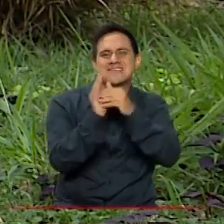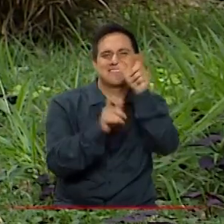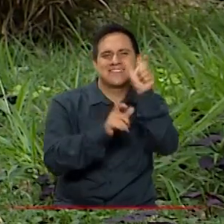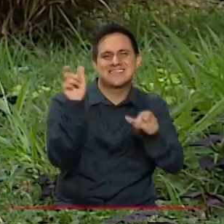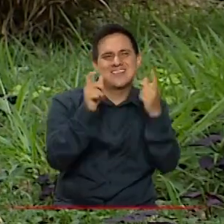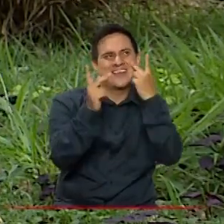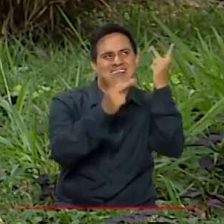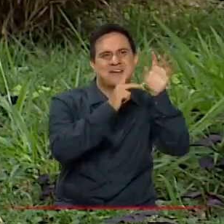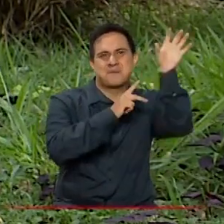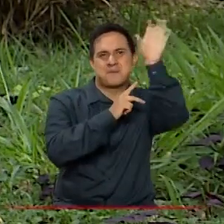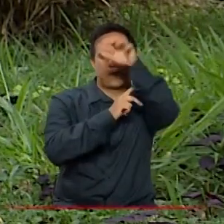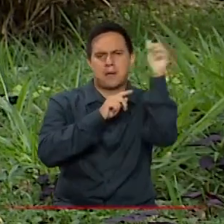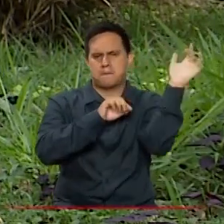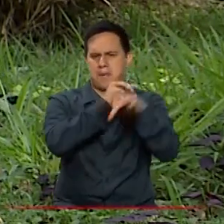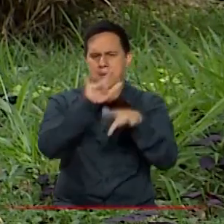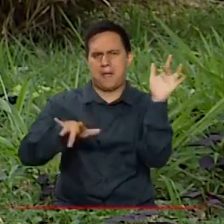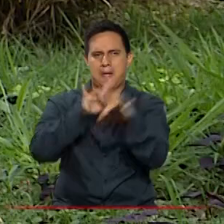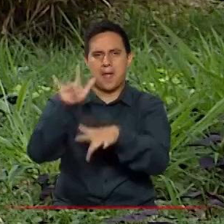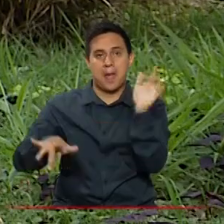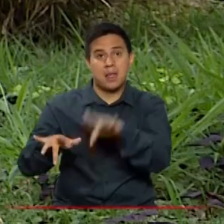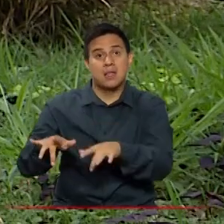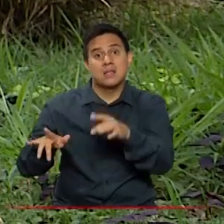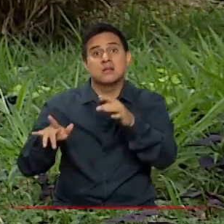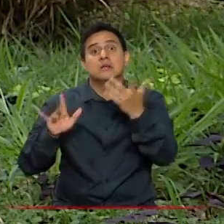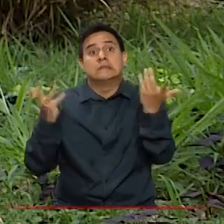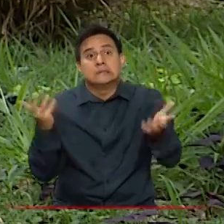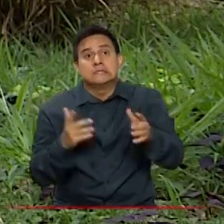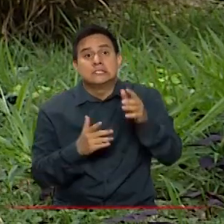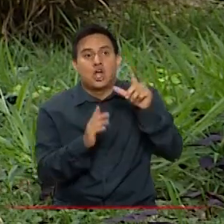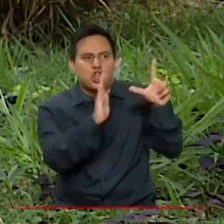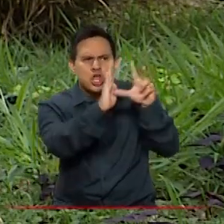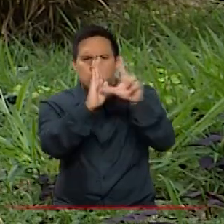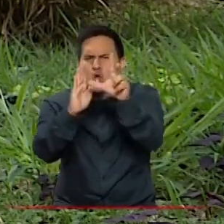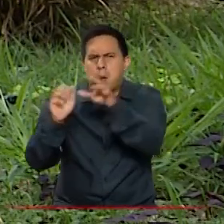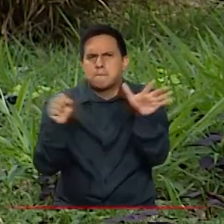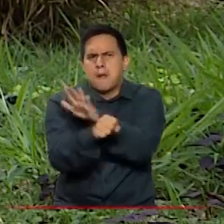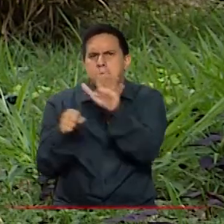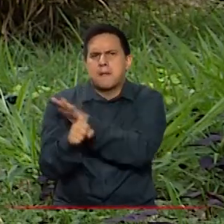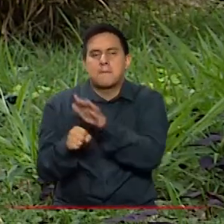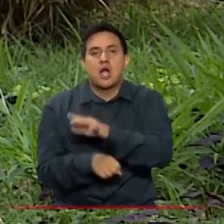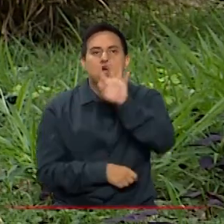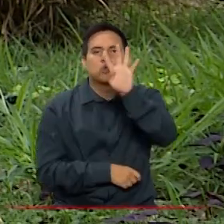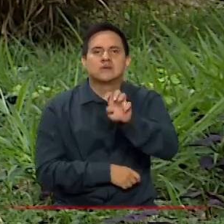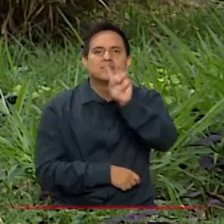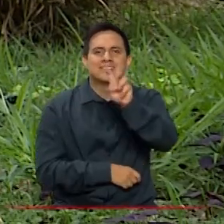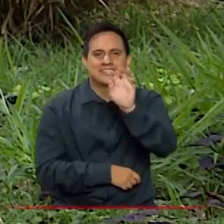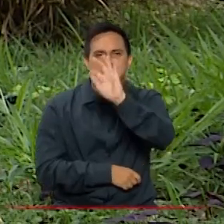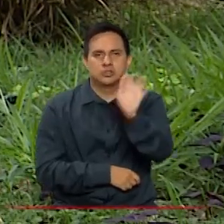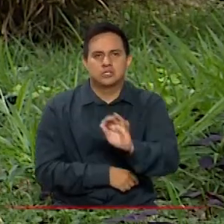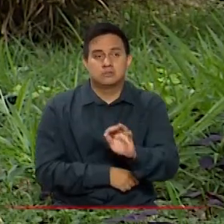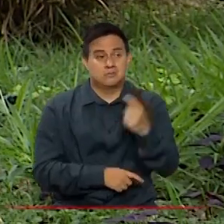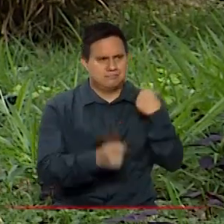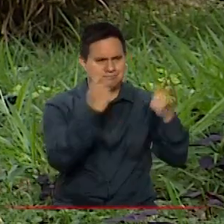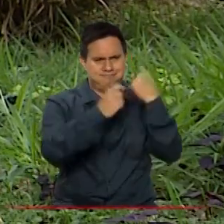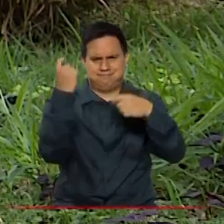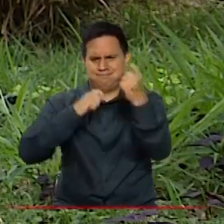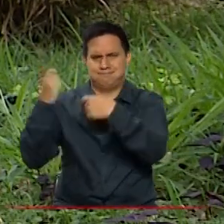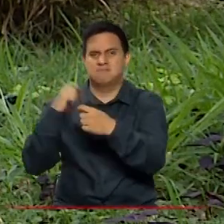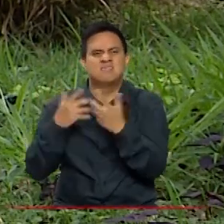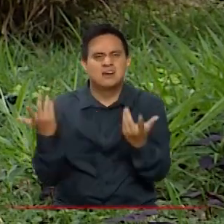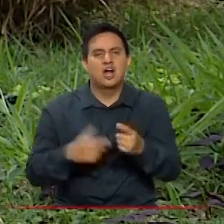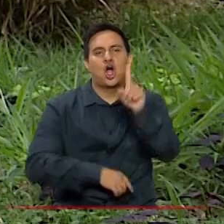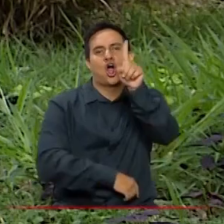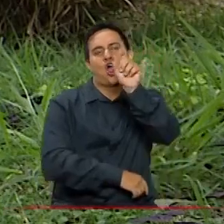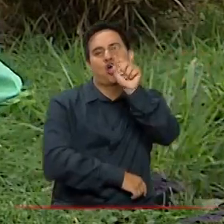vallecaucana. La ocupación hotelera alcanzó el 97% y se registraron ventas por cerca de $11 millones. Me